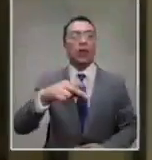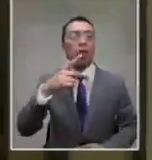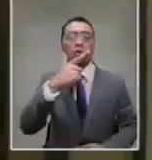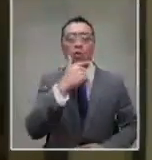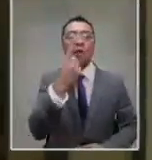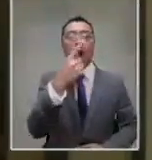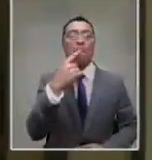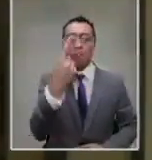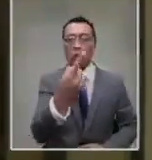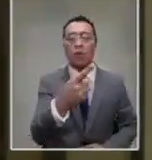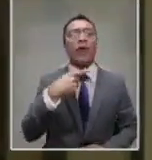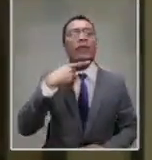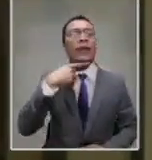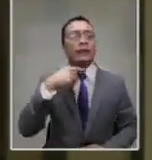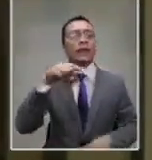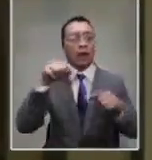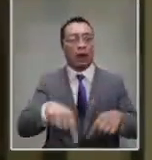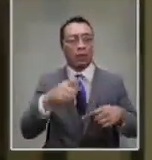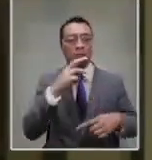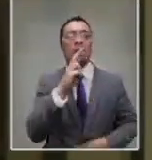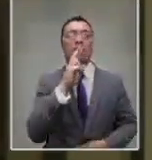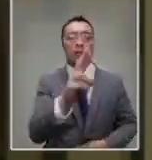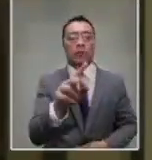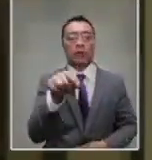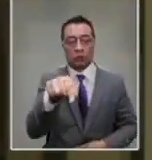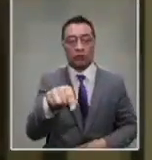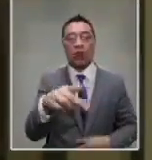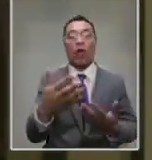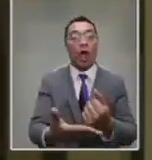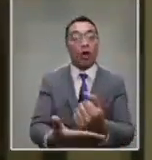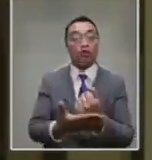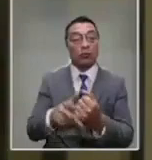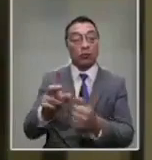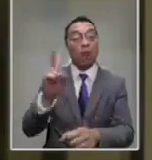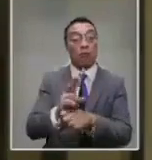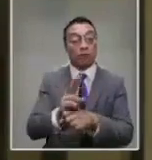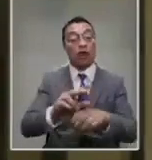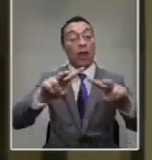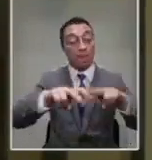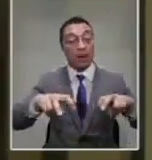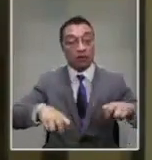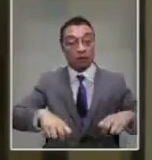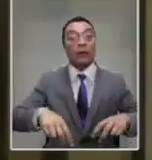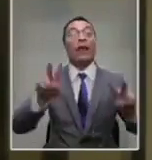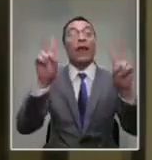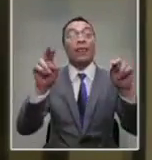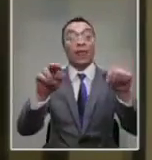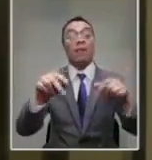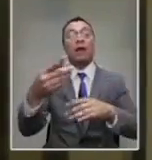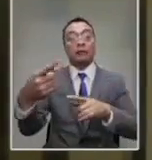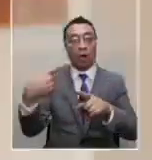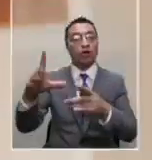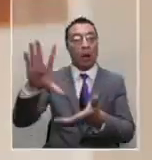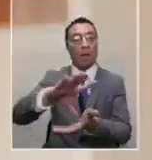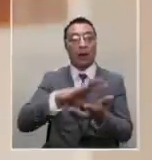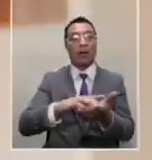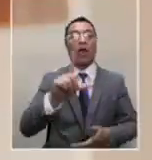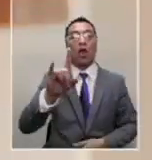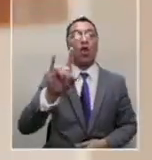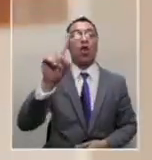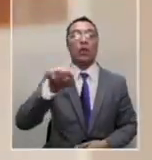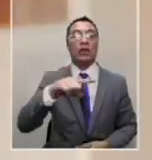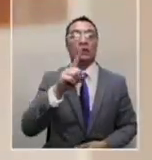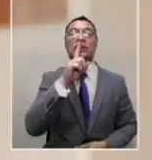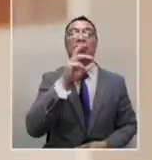Sin duda una pregunta muy interesante que intentaremos responder hoy con la ayuda del profesor investigador en materia de migración, Luis Tay,